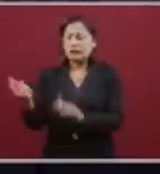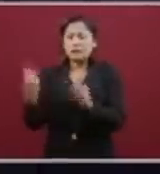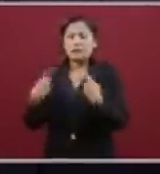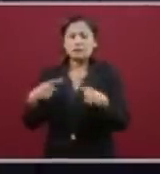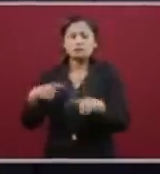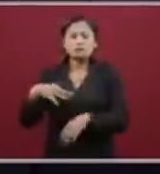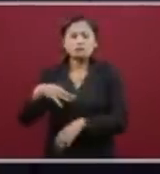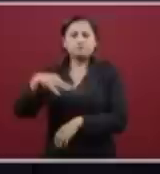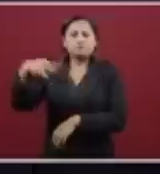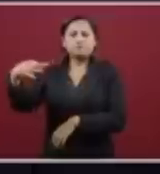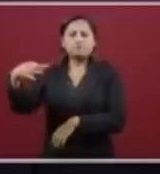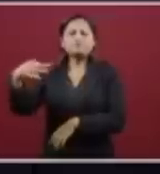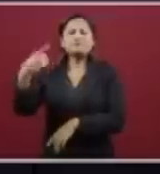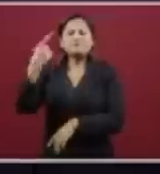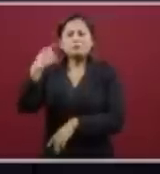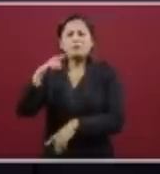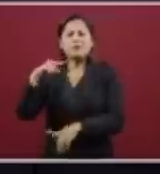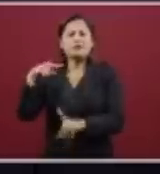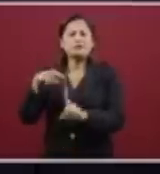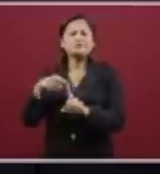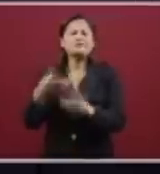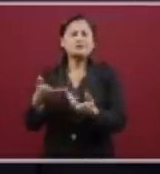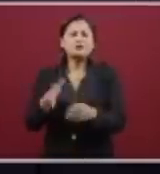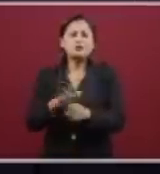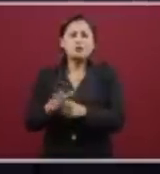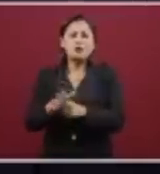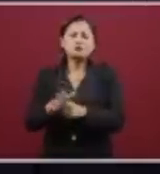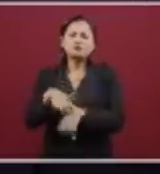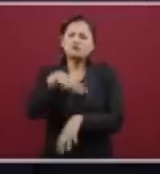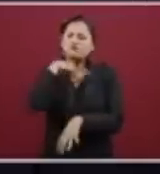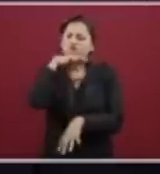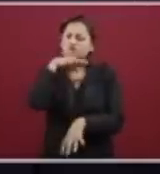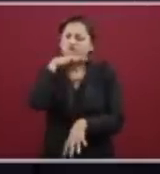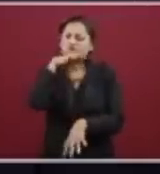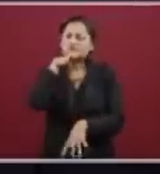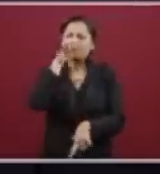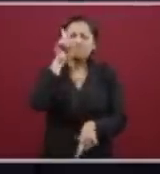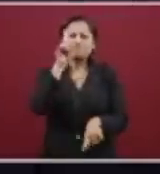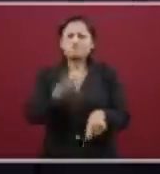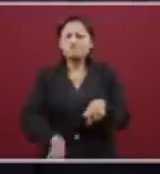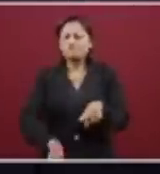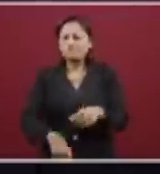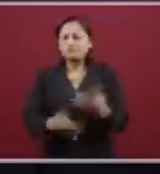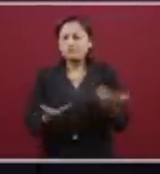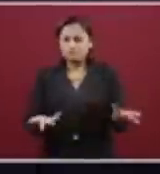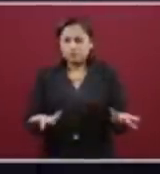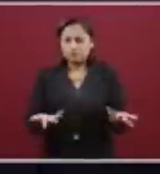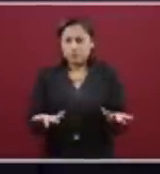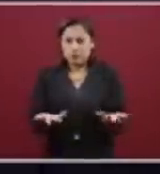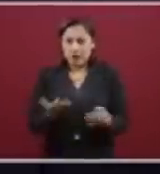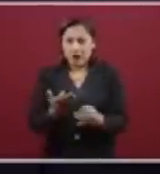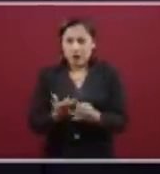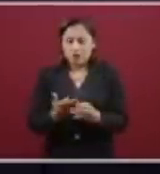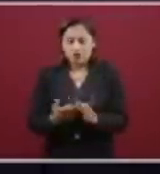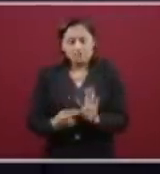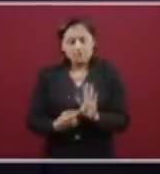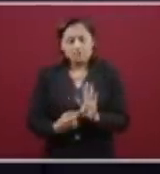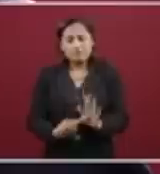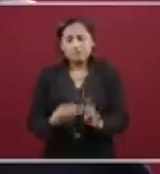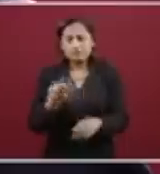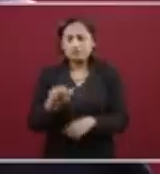corrupción que no quede la menor duda se acaba